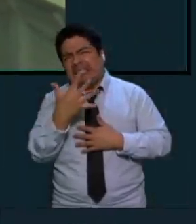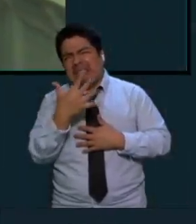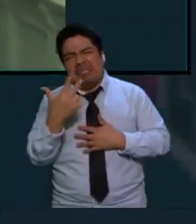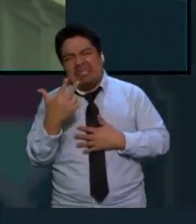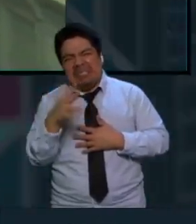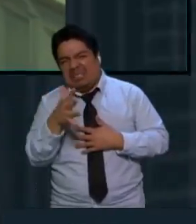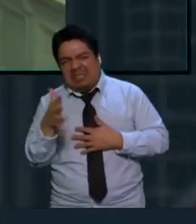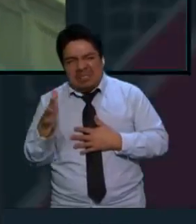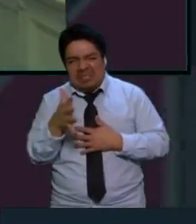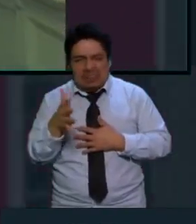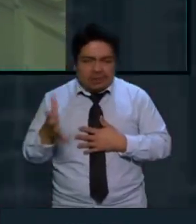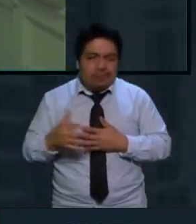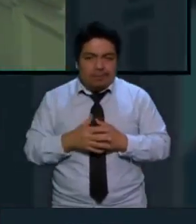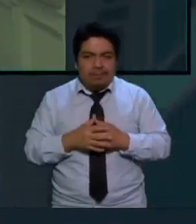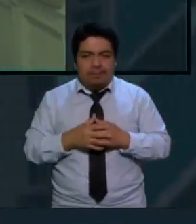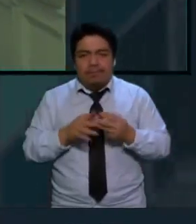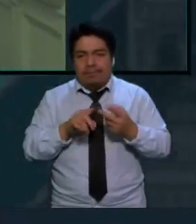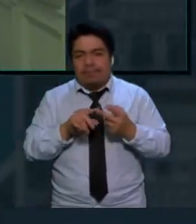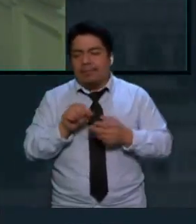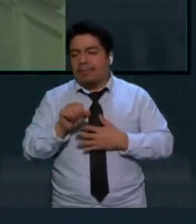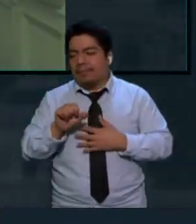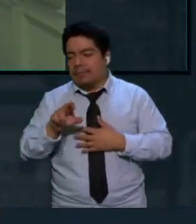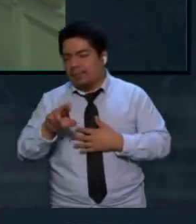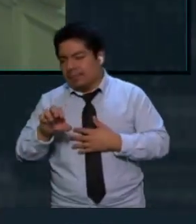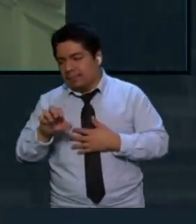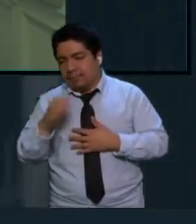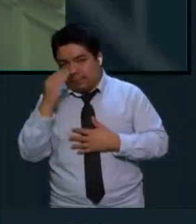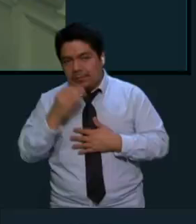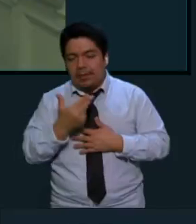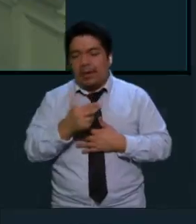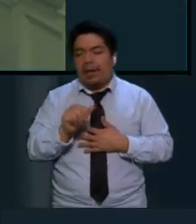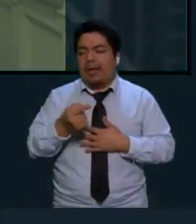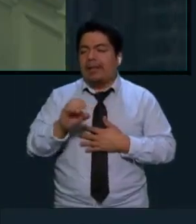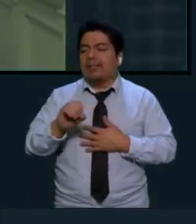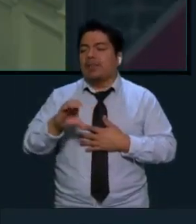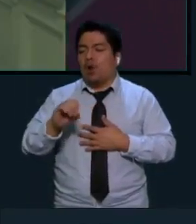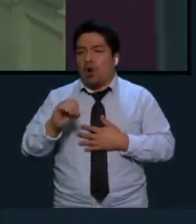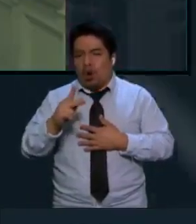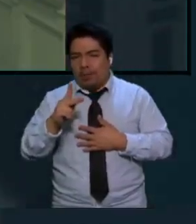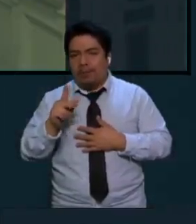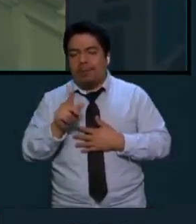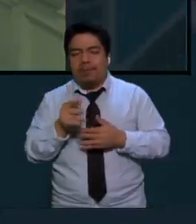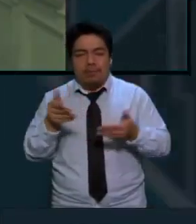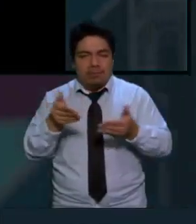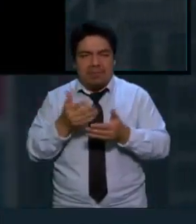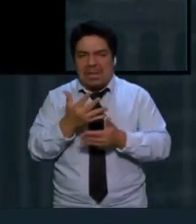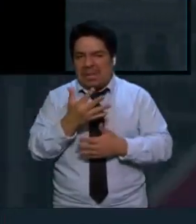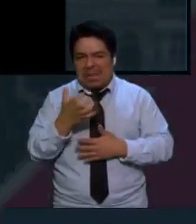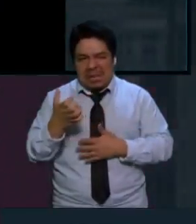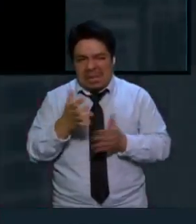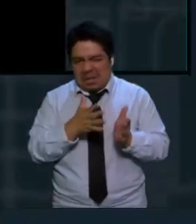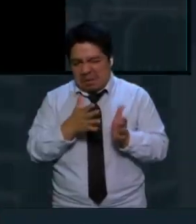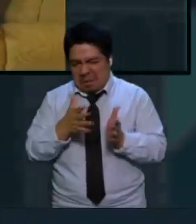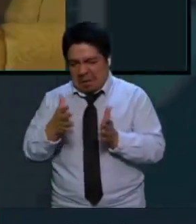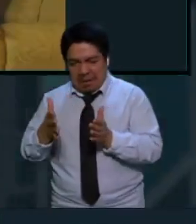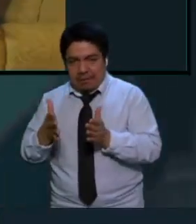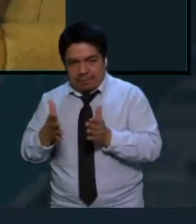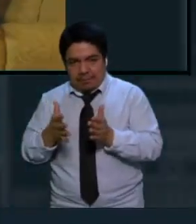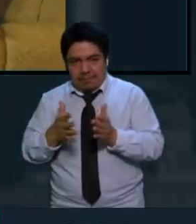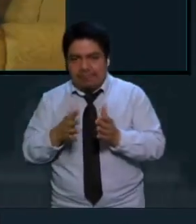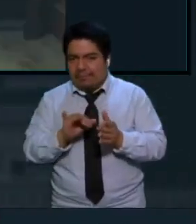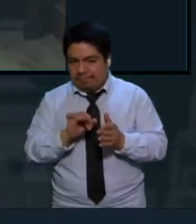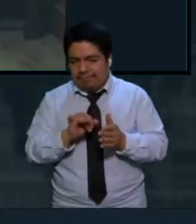1958, un rollo así, en su serie esta de Hitchcock Presenta, que tuvo 500 y tantos episodios. Bueno,